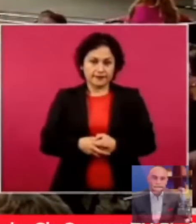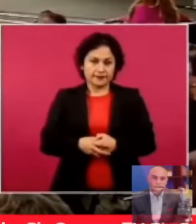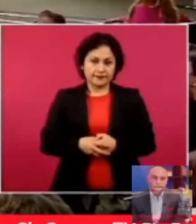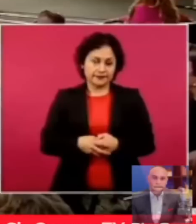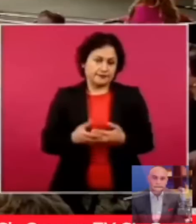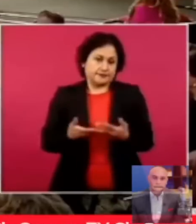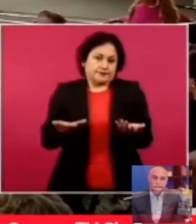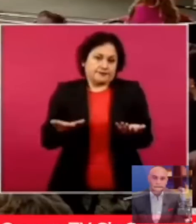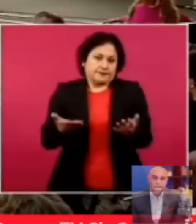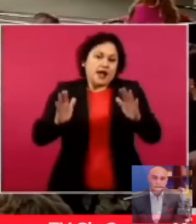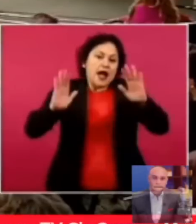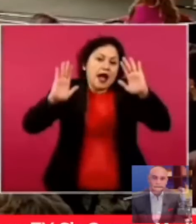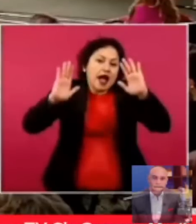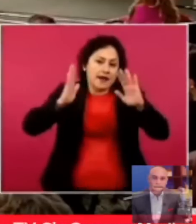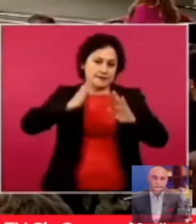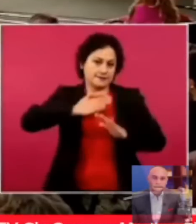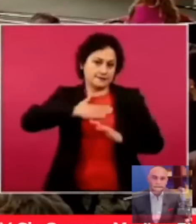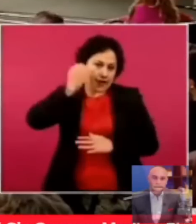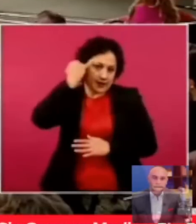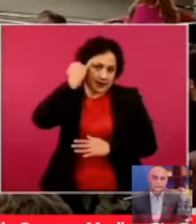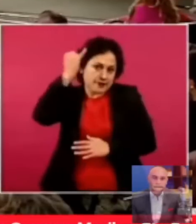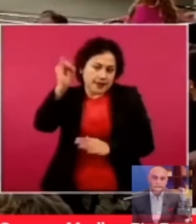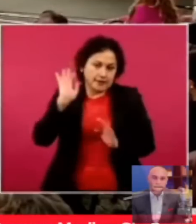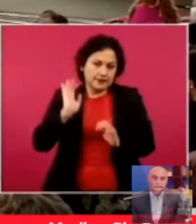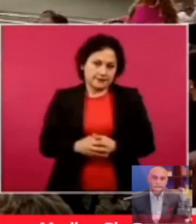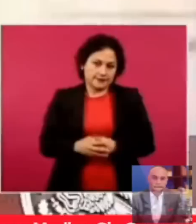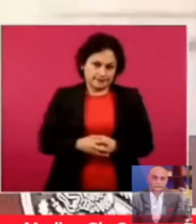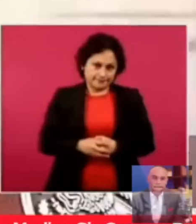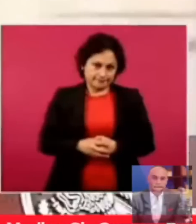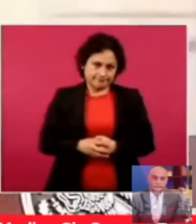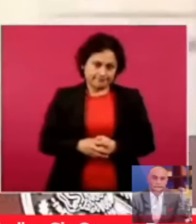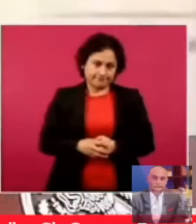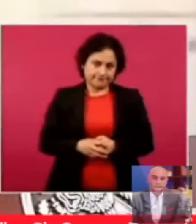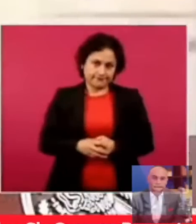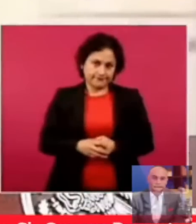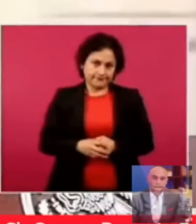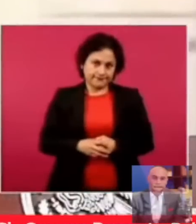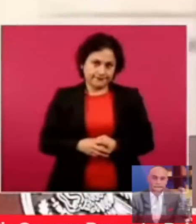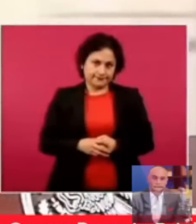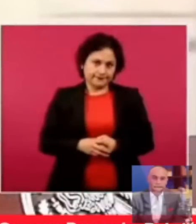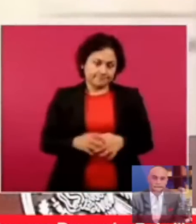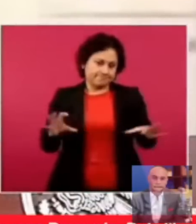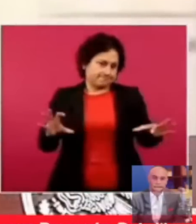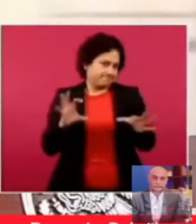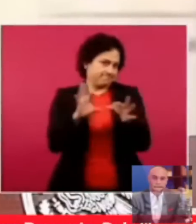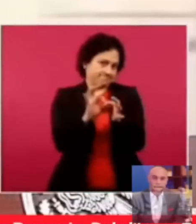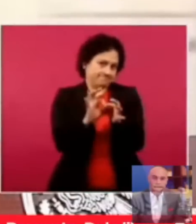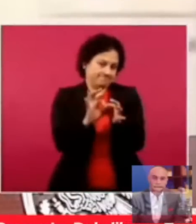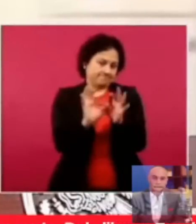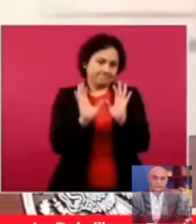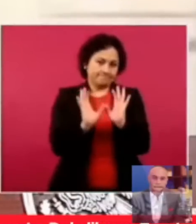Es una hipótesis, es de que. Sí.